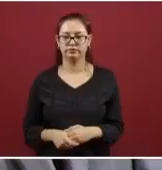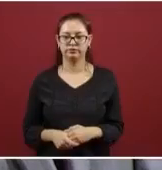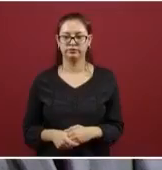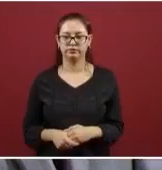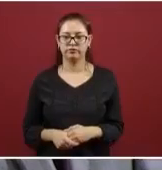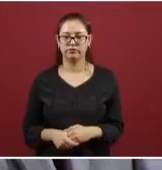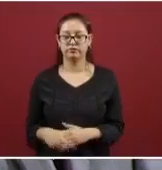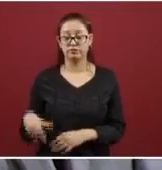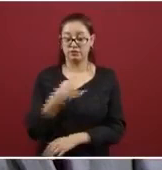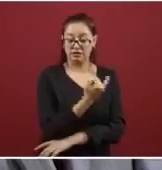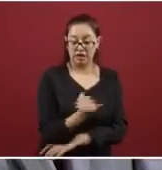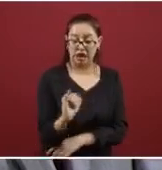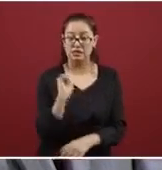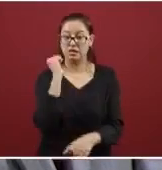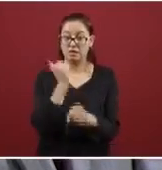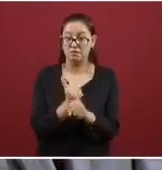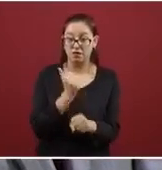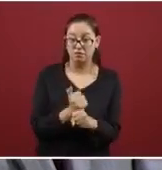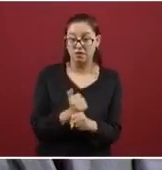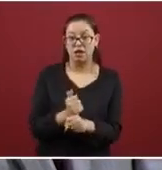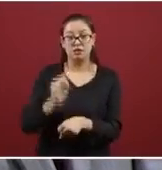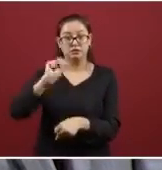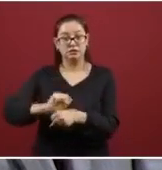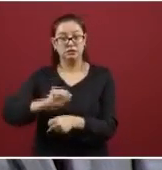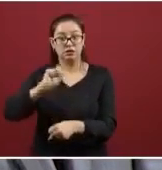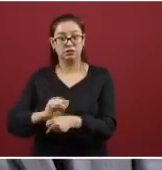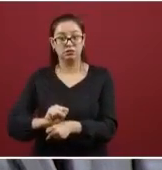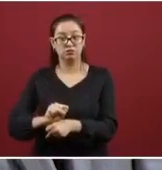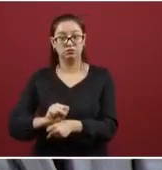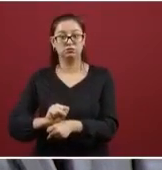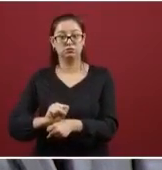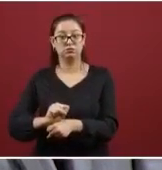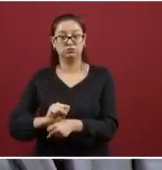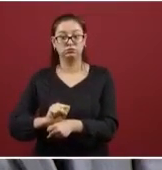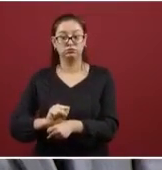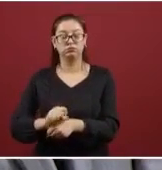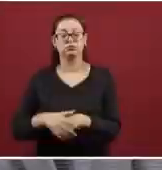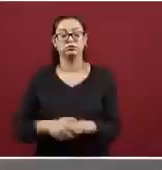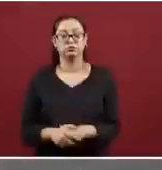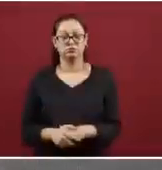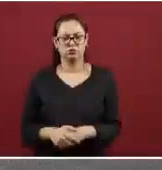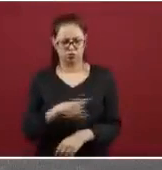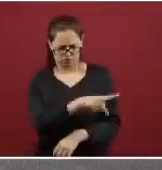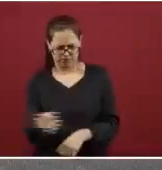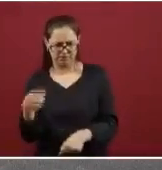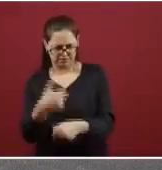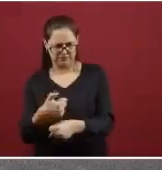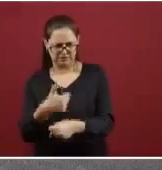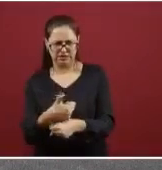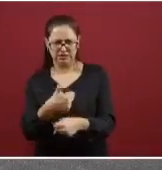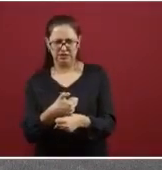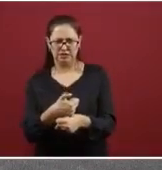El preescolar, la primaria, la secundaria. Ustedes están en primaria,